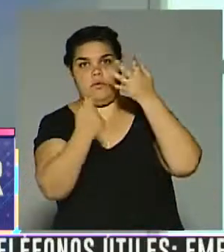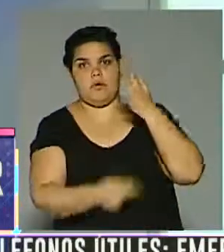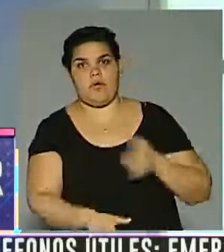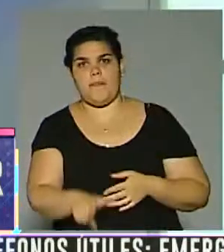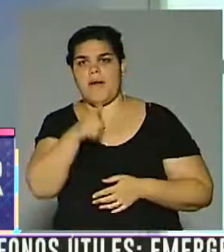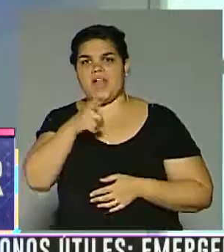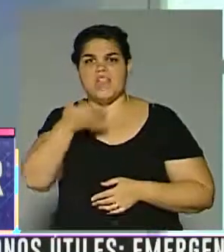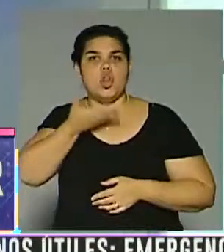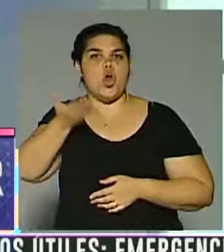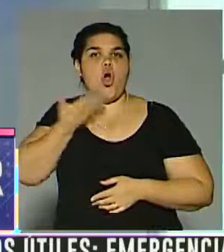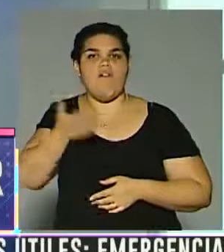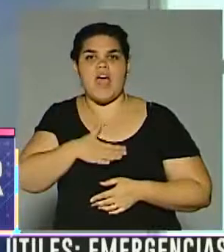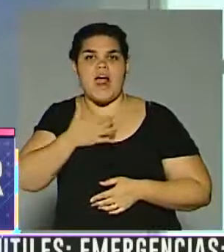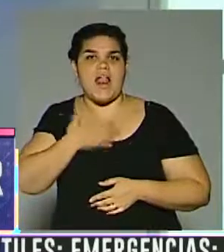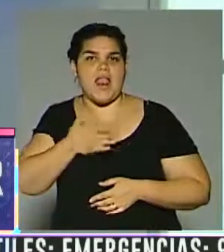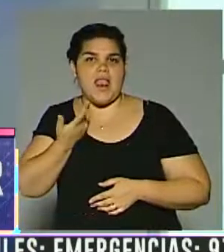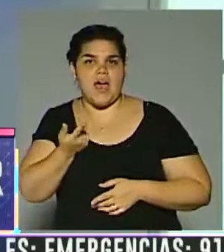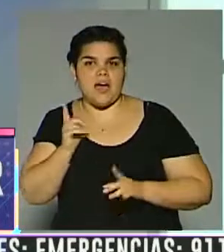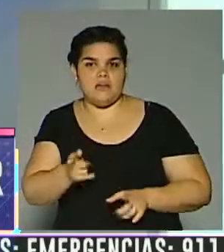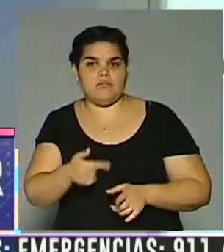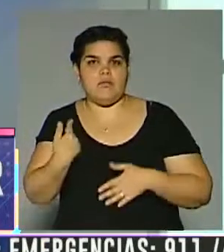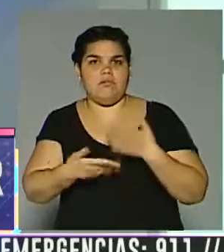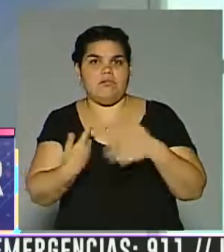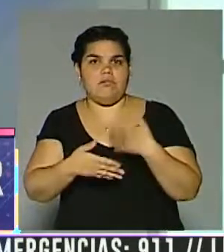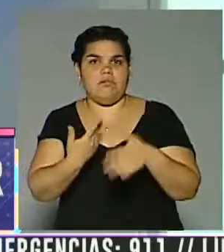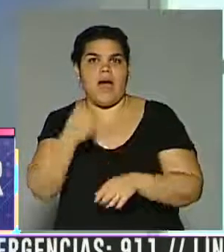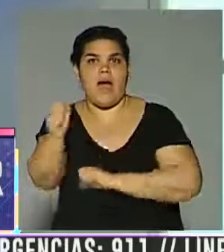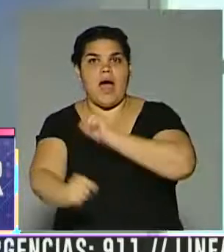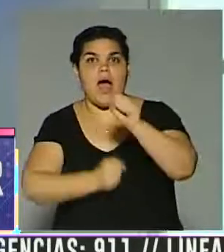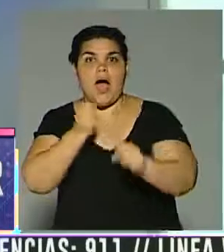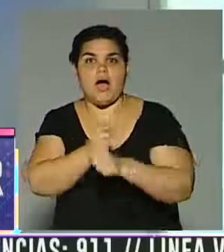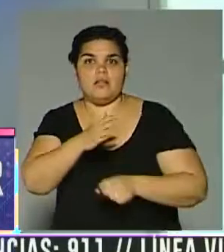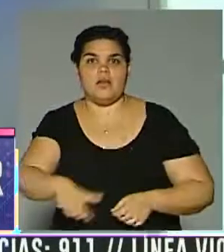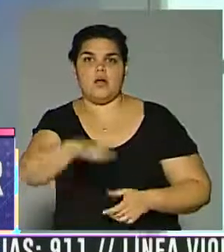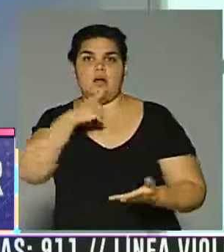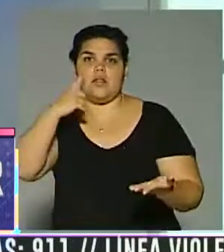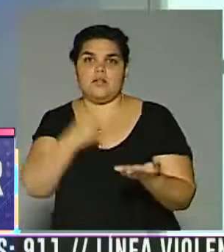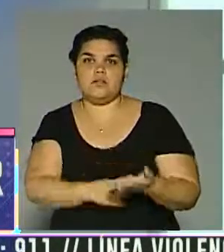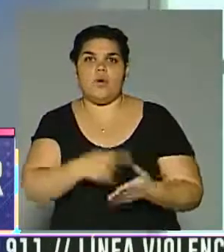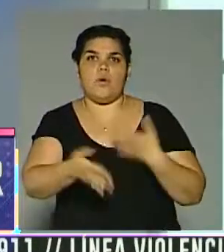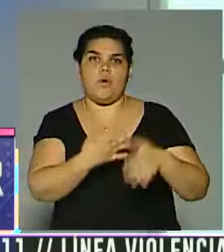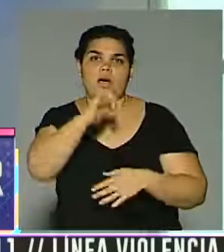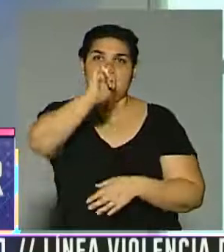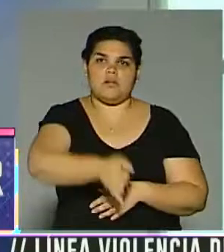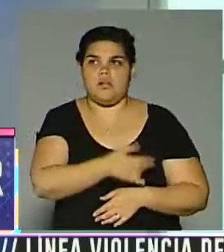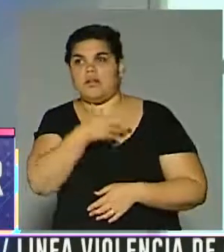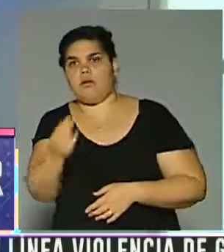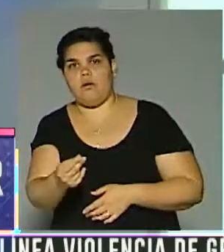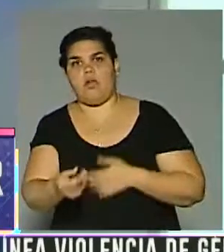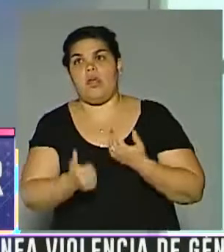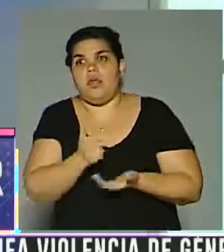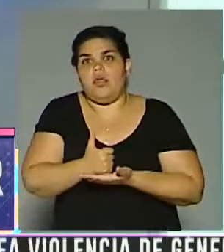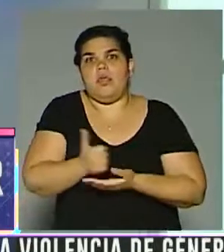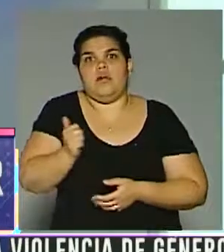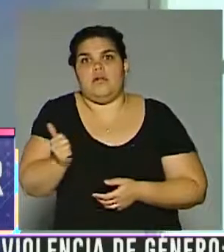interminable y parece que va a tener varios capítulos más hasta que finalmente haya una sede. Veremos si se juega o no se juega. Por ahora la expectativa nuestra,